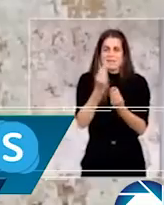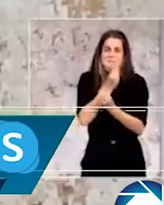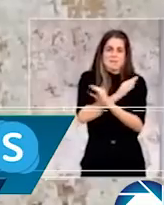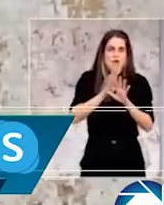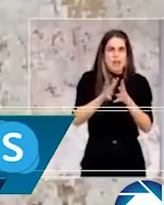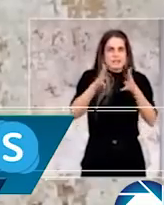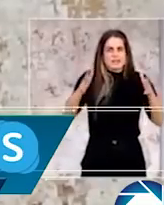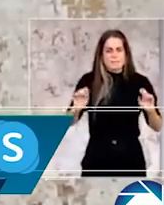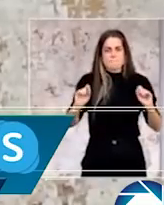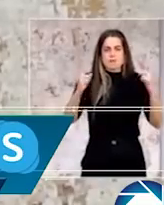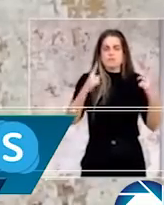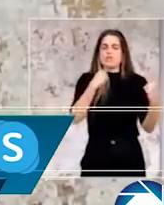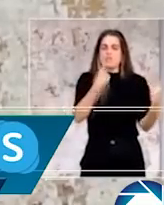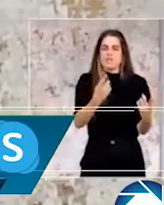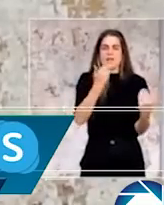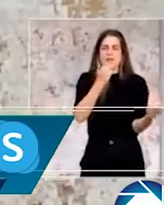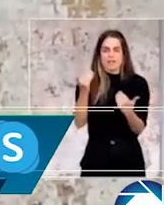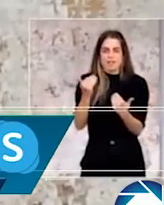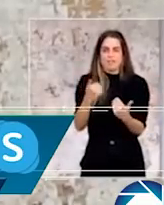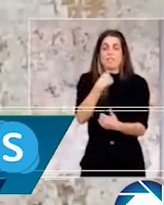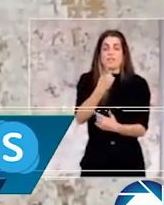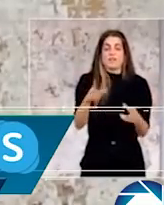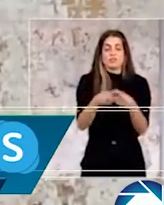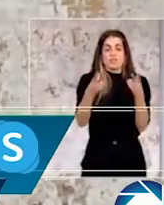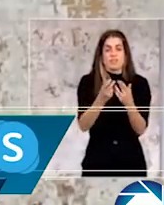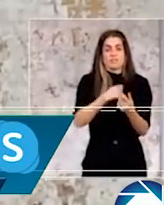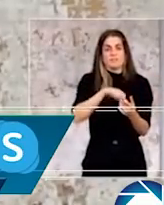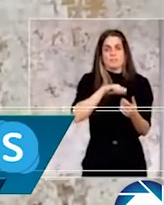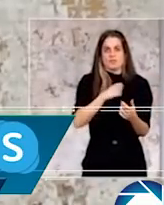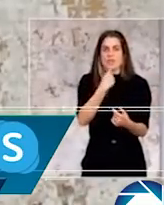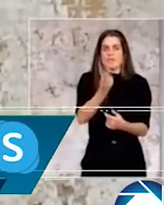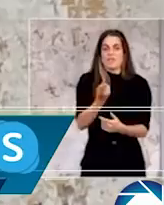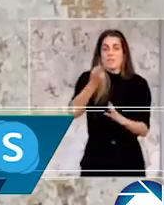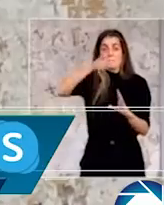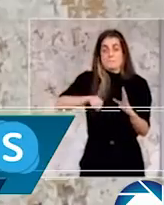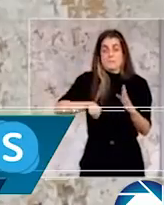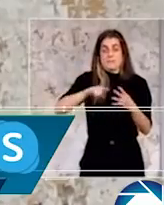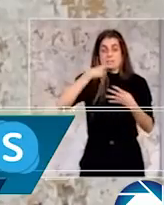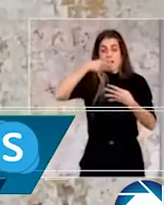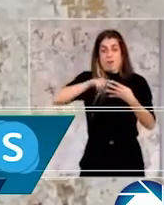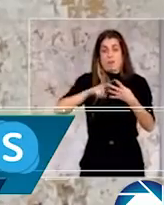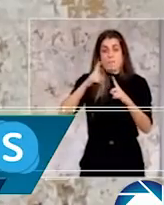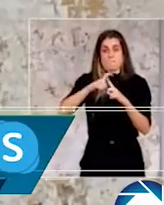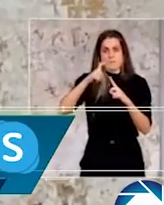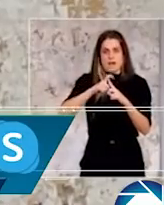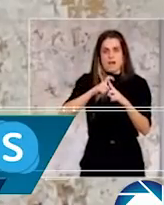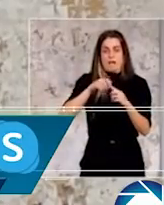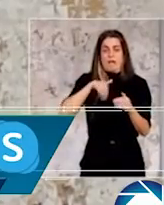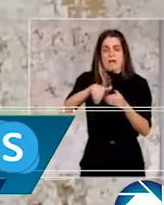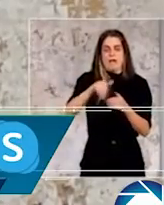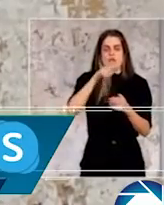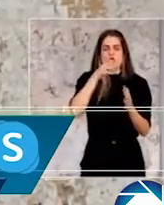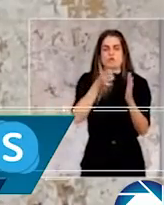Casado. Pero desde luego la señora Ayuso, que ha hecho una política defendida normalmente mucho más por Vox que por el PP,